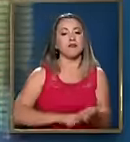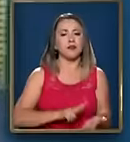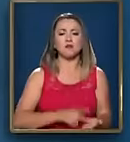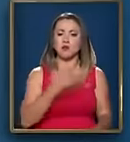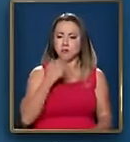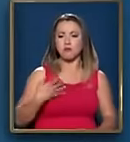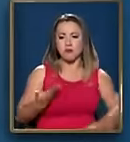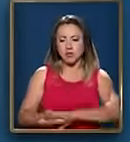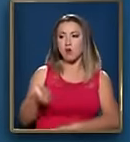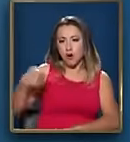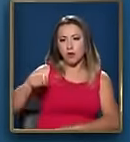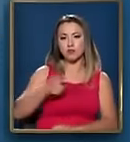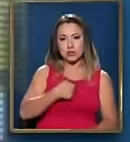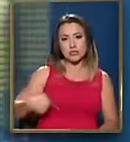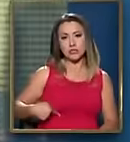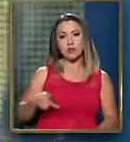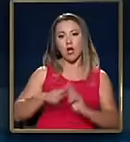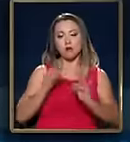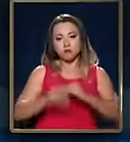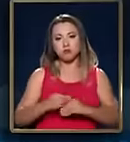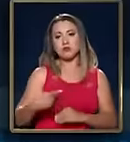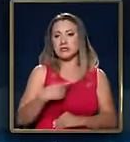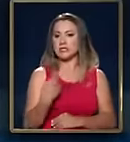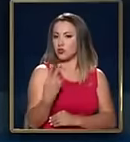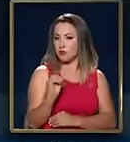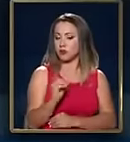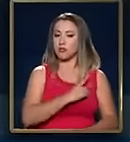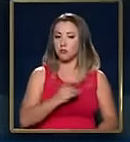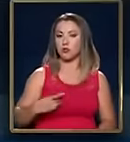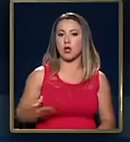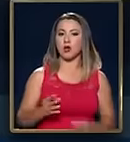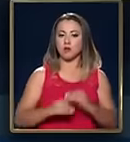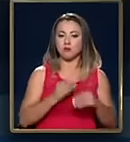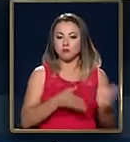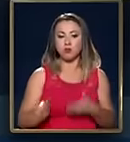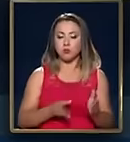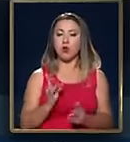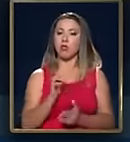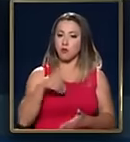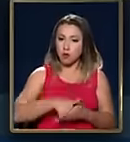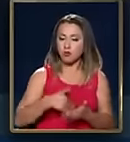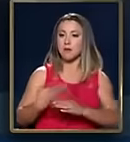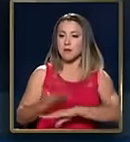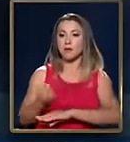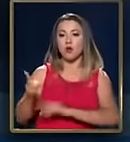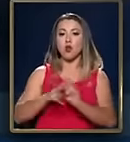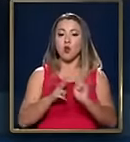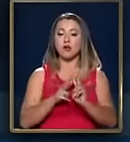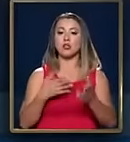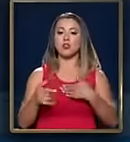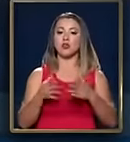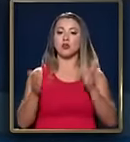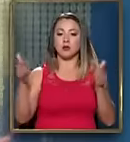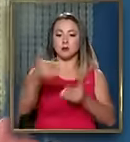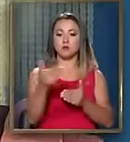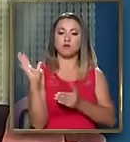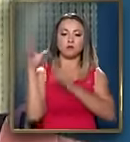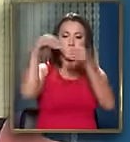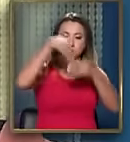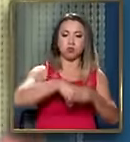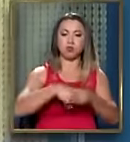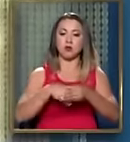le pedimos a los chinos que fabriquen 120 diputados democráticos, los meten en un container y los